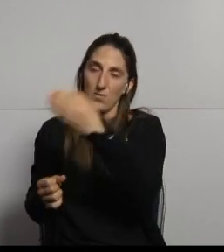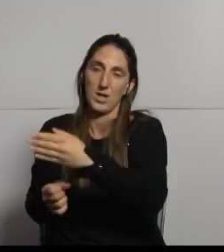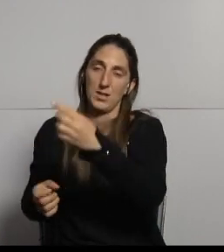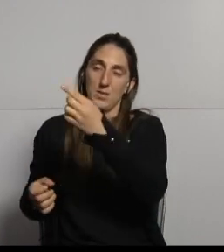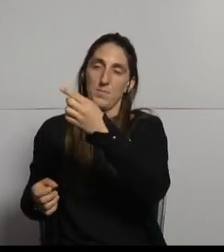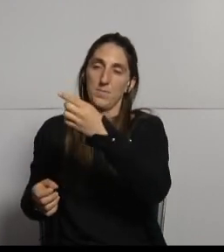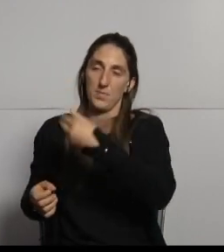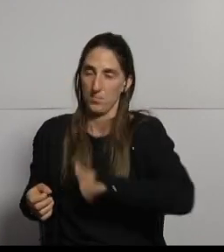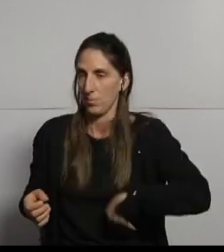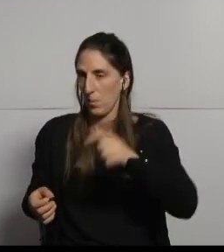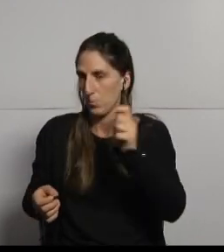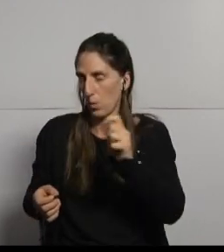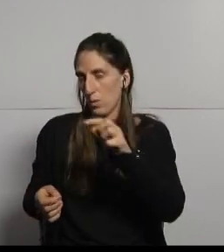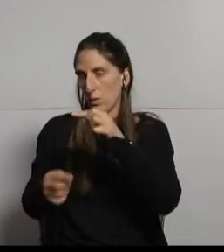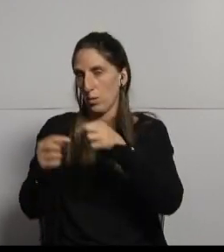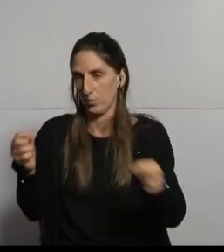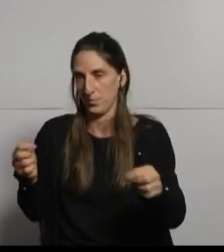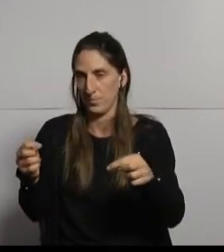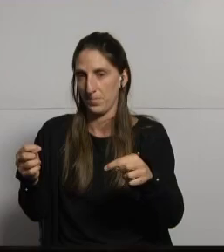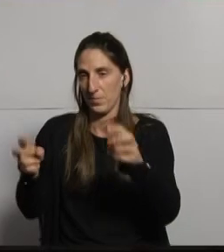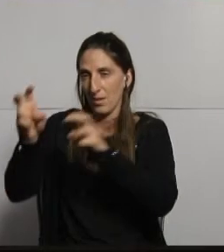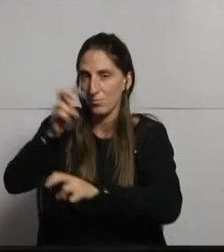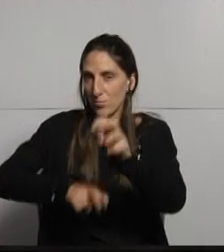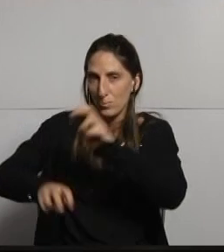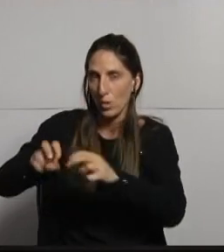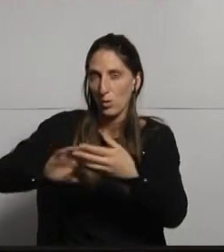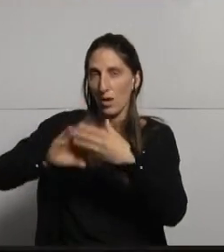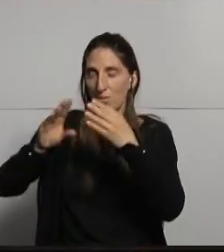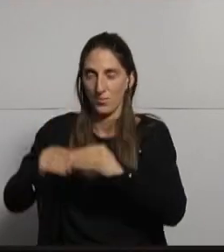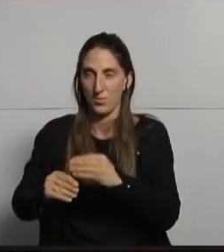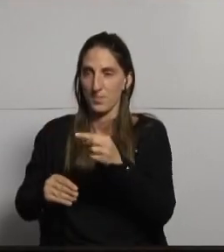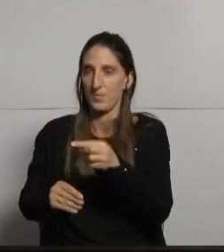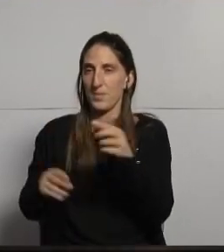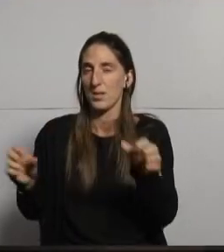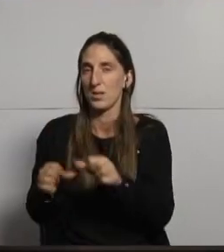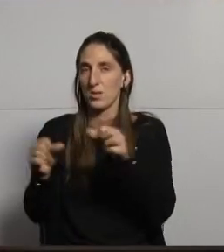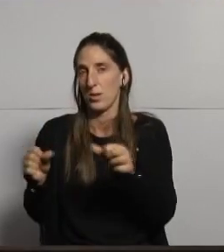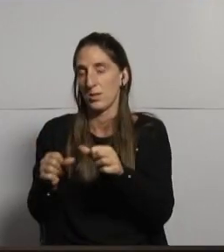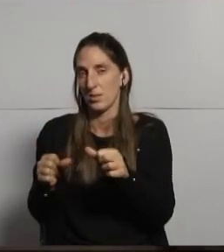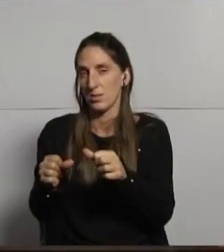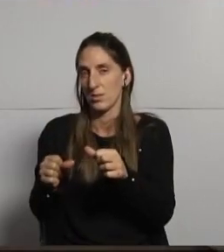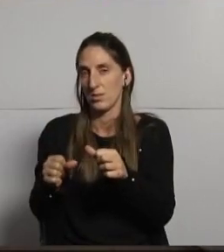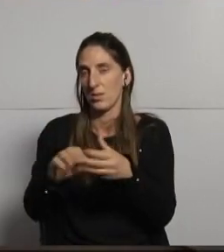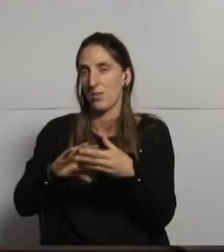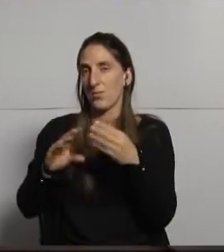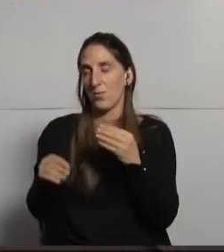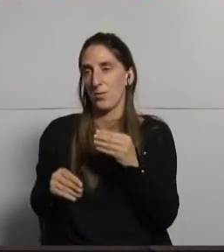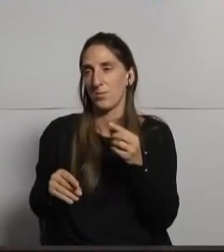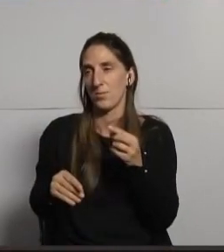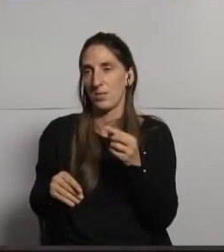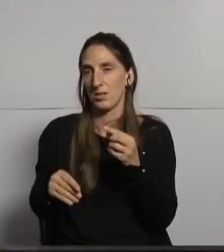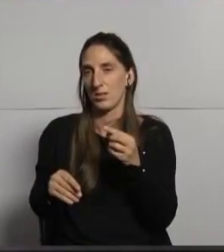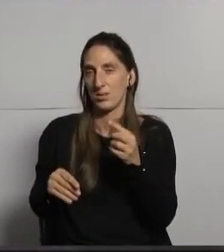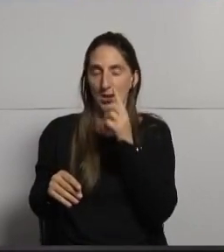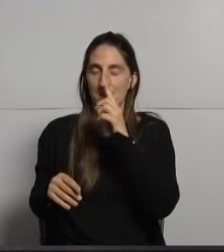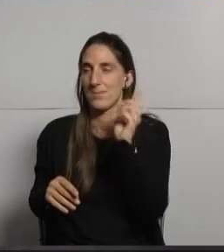de colaboración, visiones estratégicas, y todo de alguna manera lo hacen de una modalidad más agile,